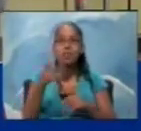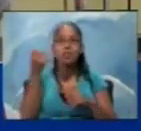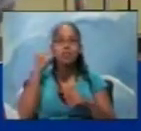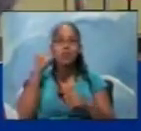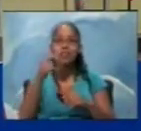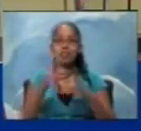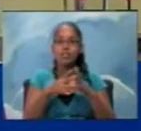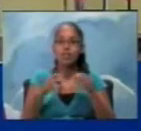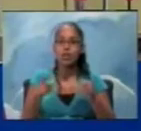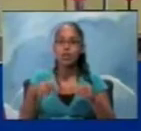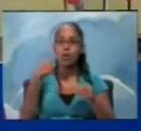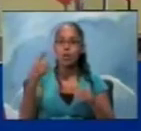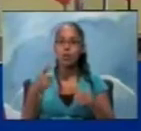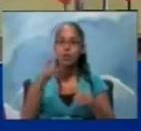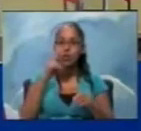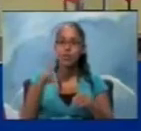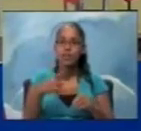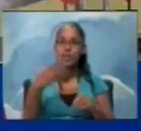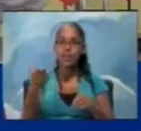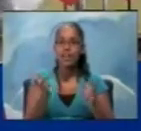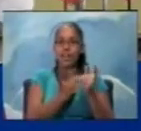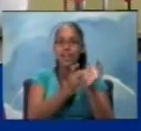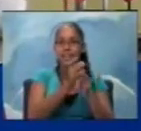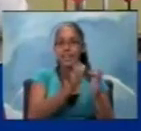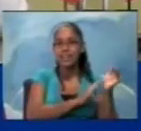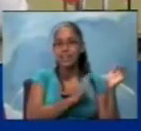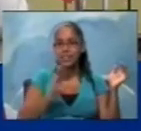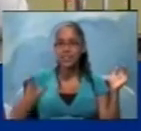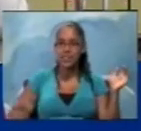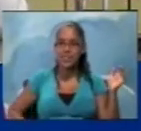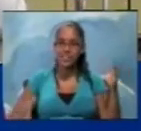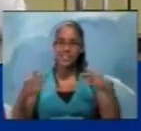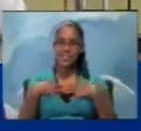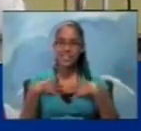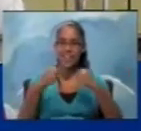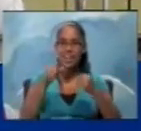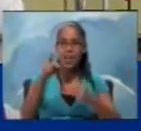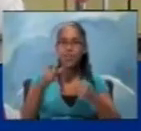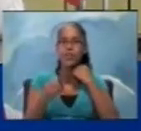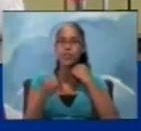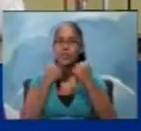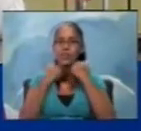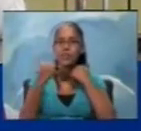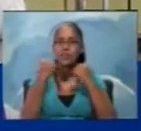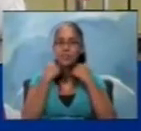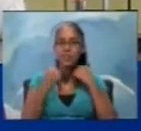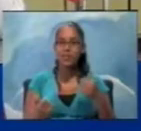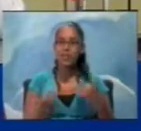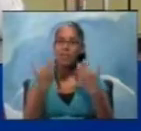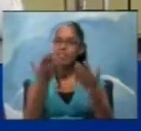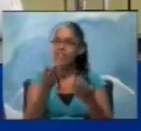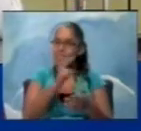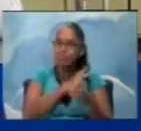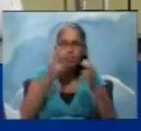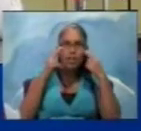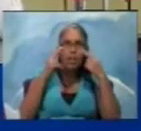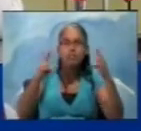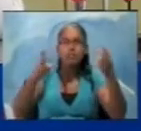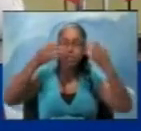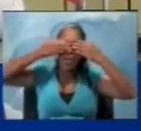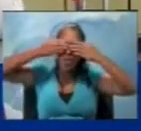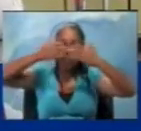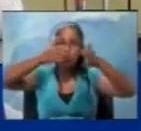rabia cuando veían a Jesucristo sanando a los enfermos, dándole la vista a los